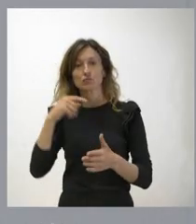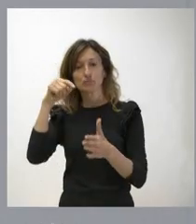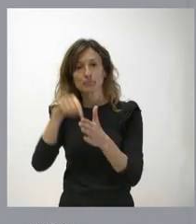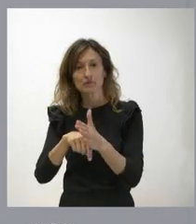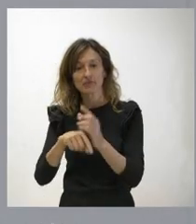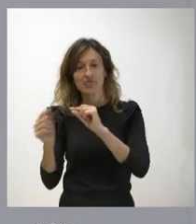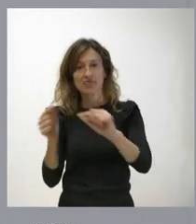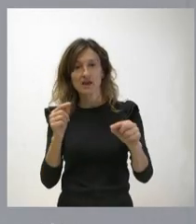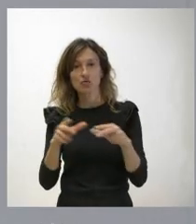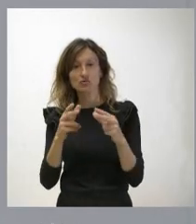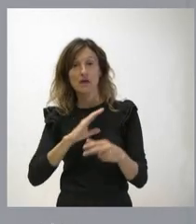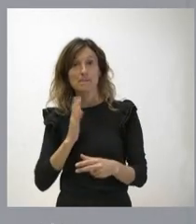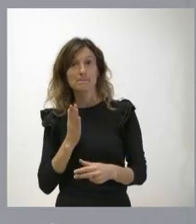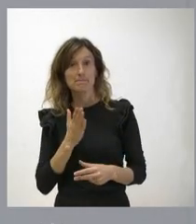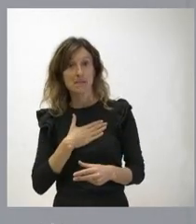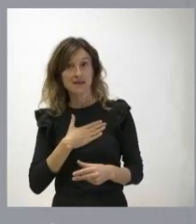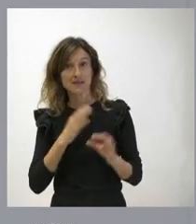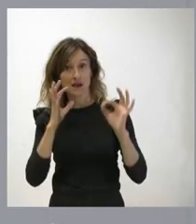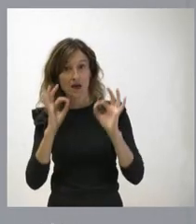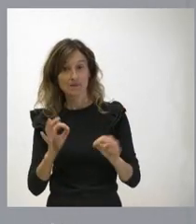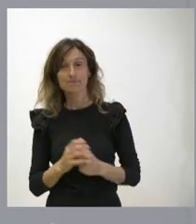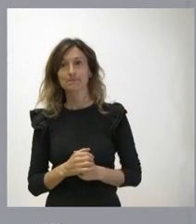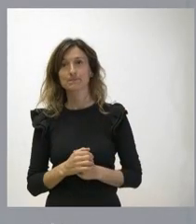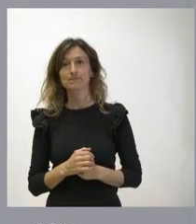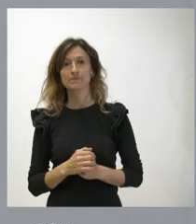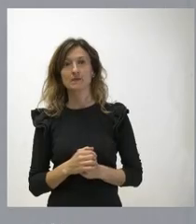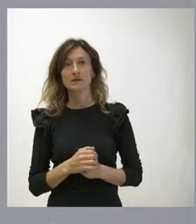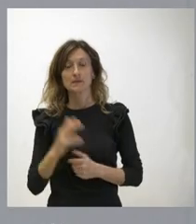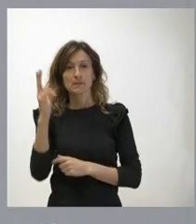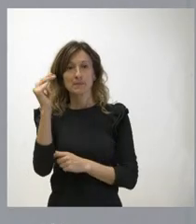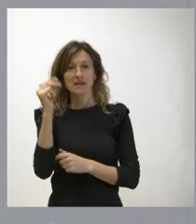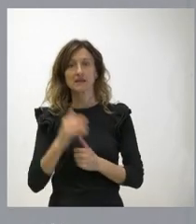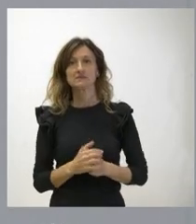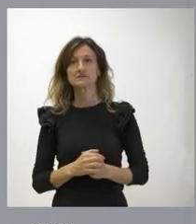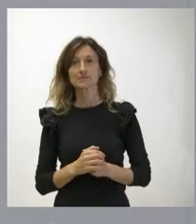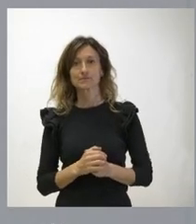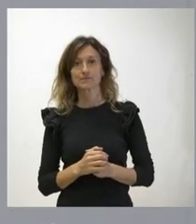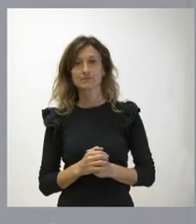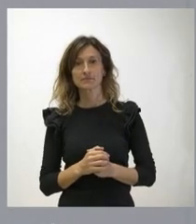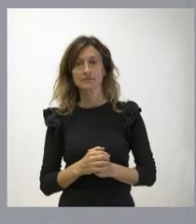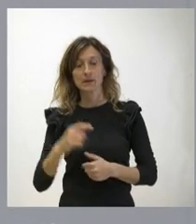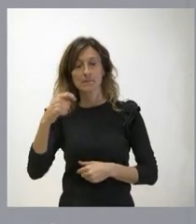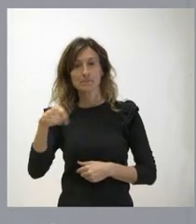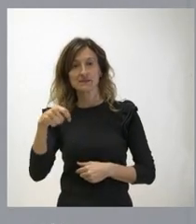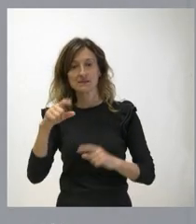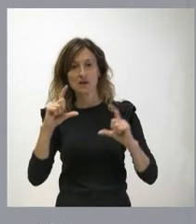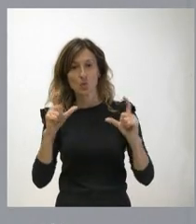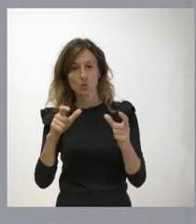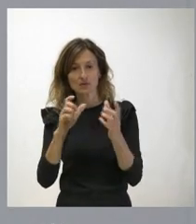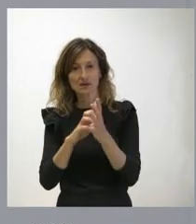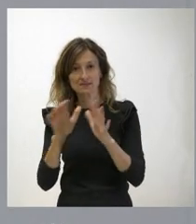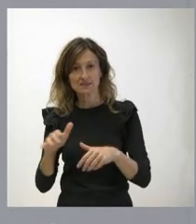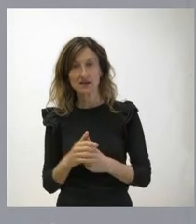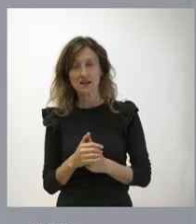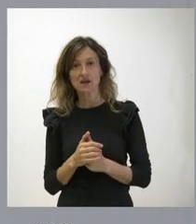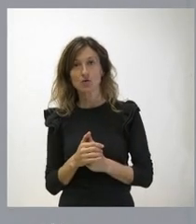diálogo social que mañana mismo mañana mismo el viernes el presidente de la junta de castill León formalizará con